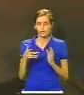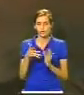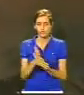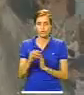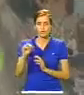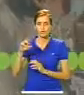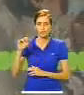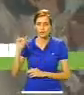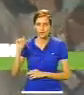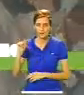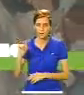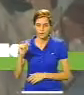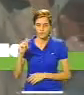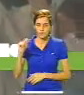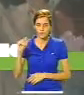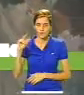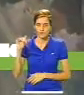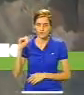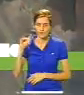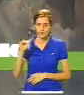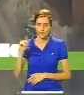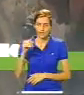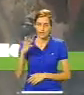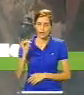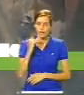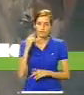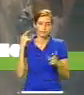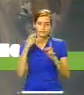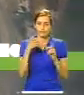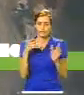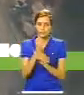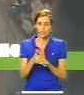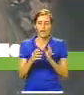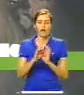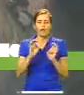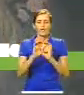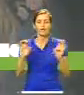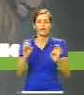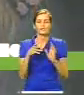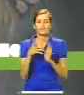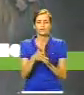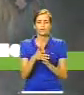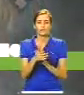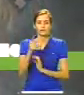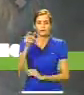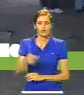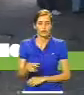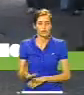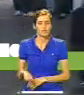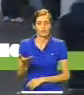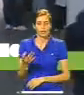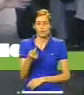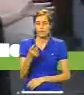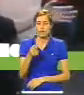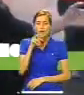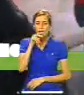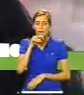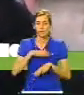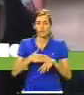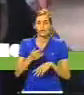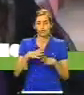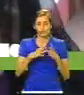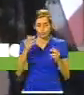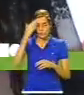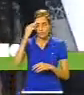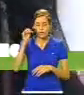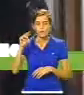María Teresa está dirigido a educar acerca de este personaje que poco se habla, porque todos sabemos que